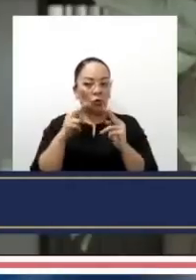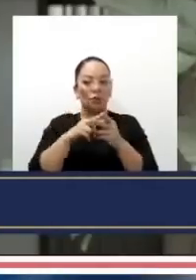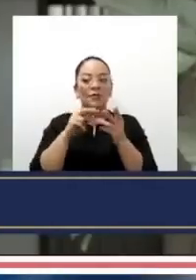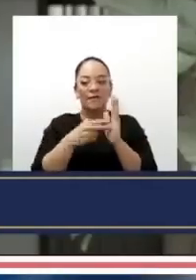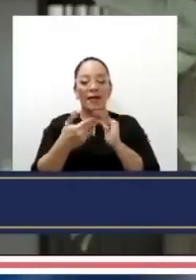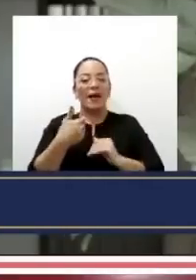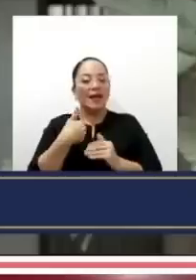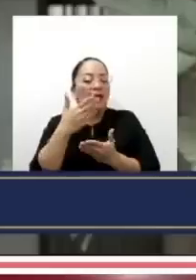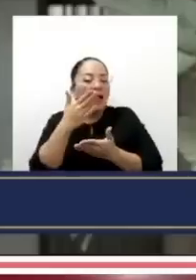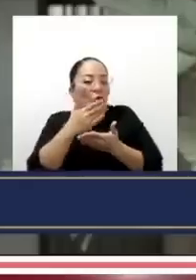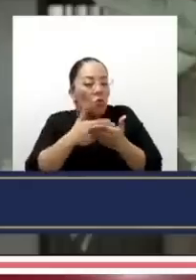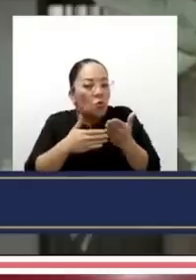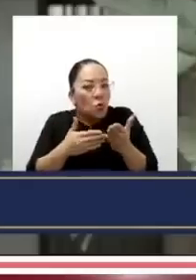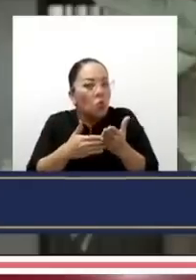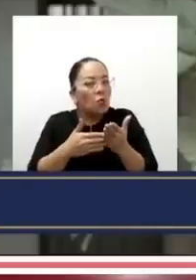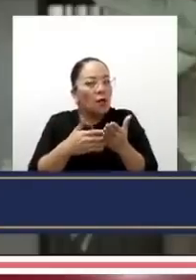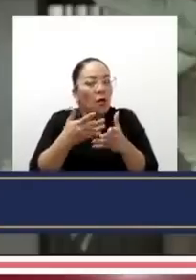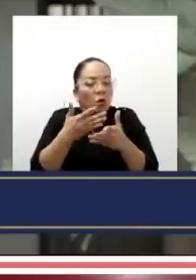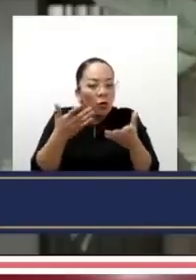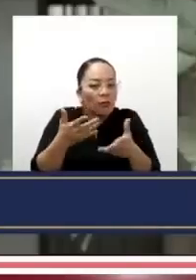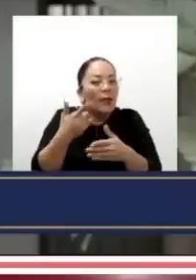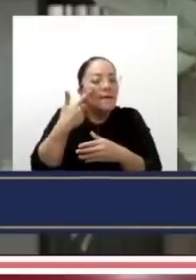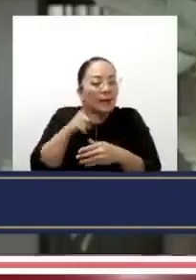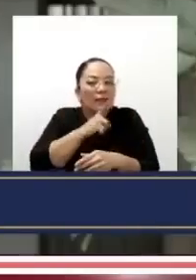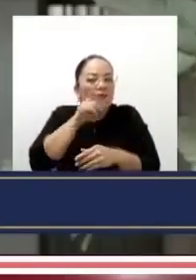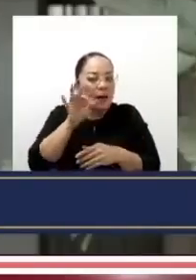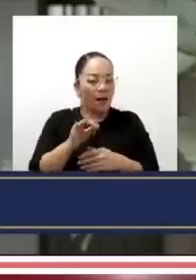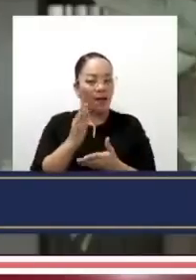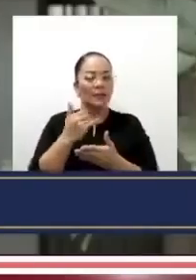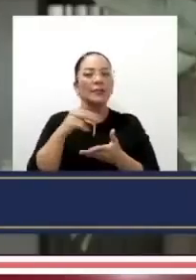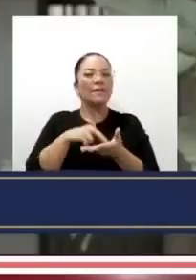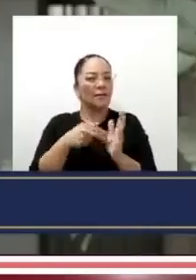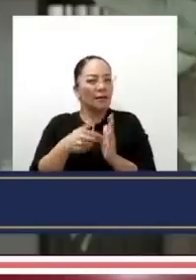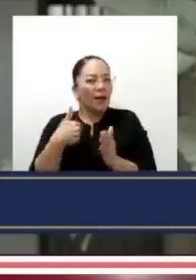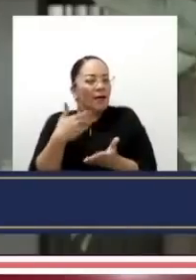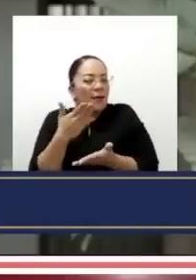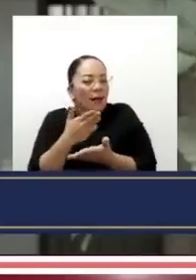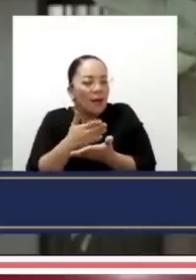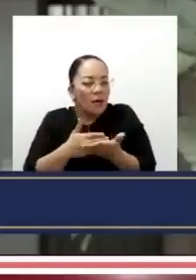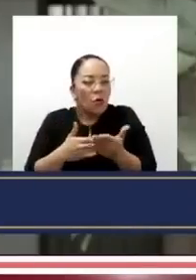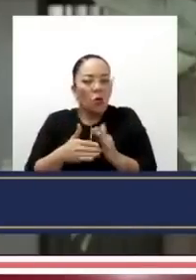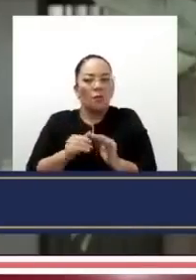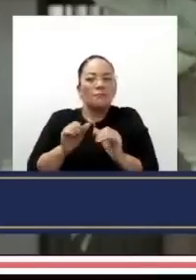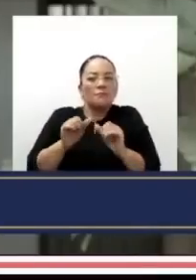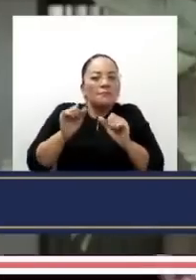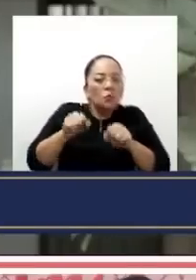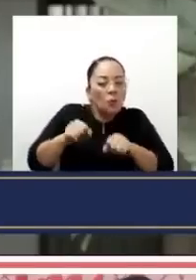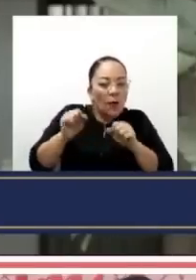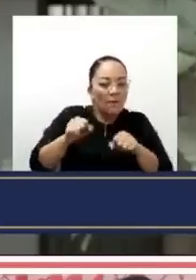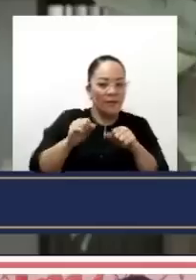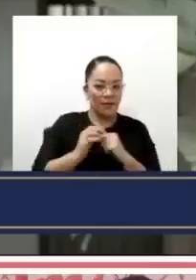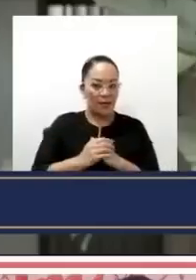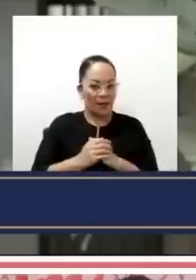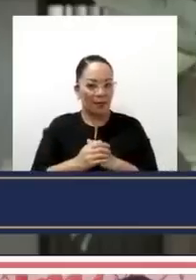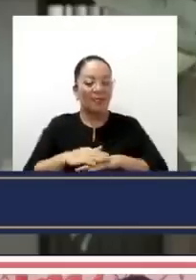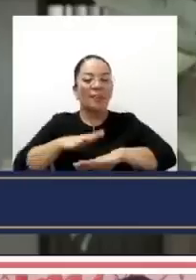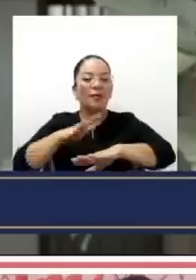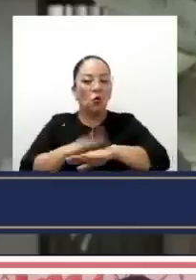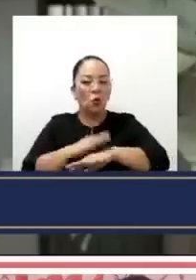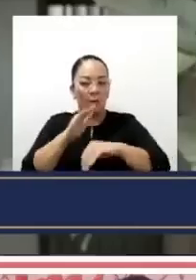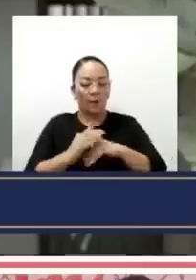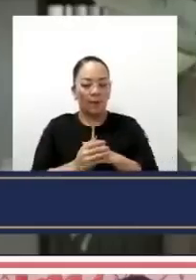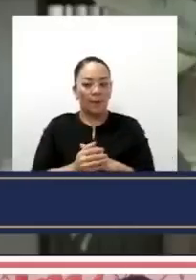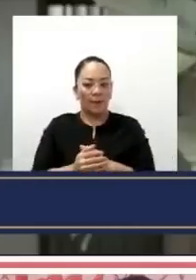algún grado de mérito, hay alguna probabilidad de